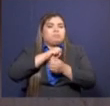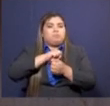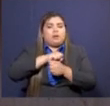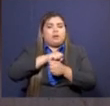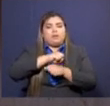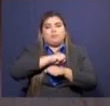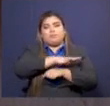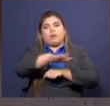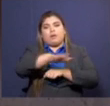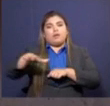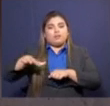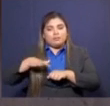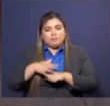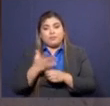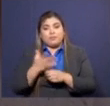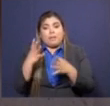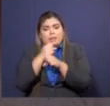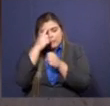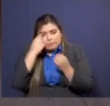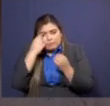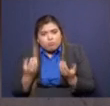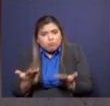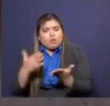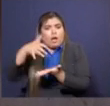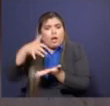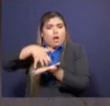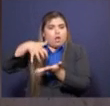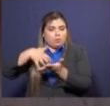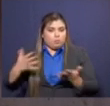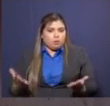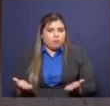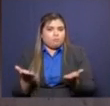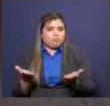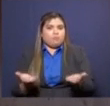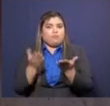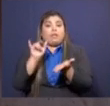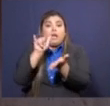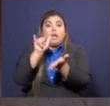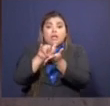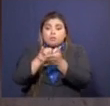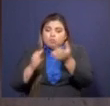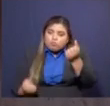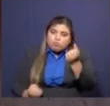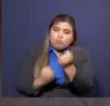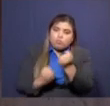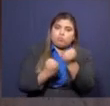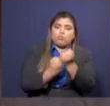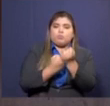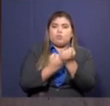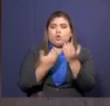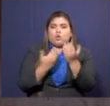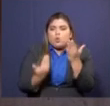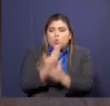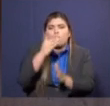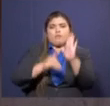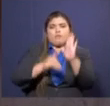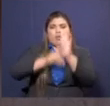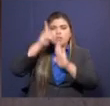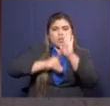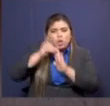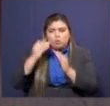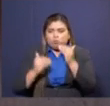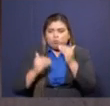para darle valor agregado a la producción agropecuaria y así contribuir a generar polos de desarrollo